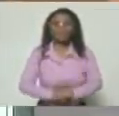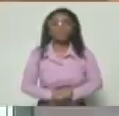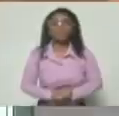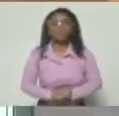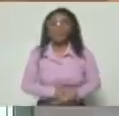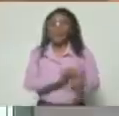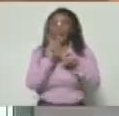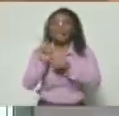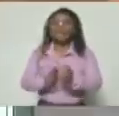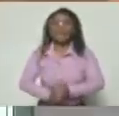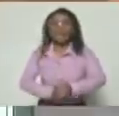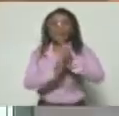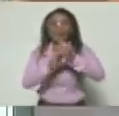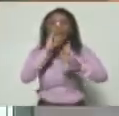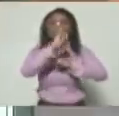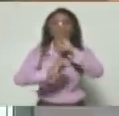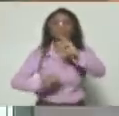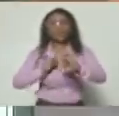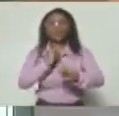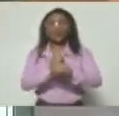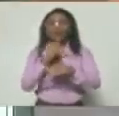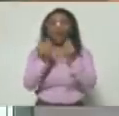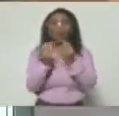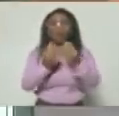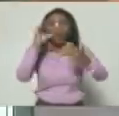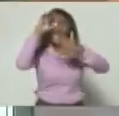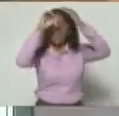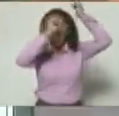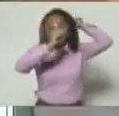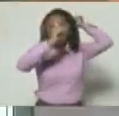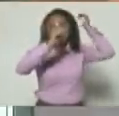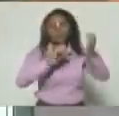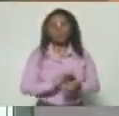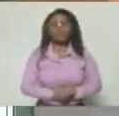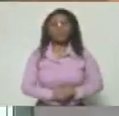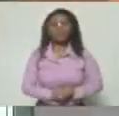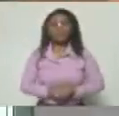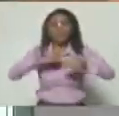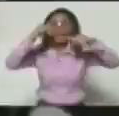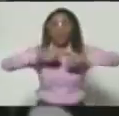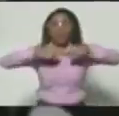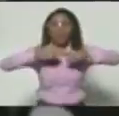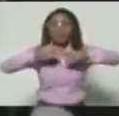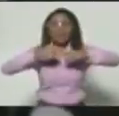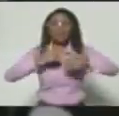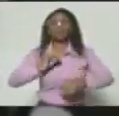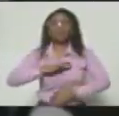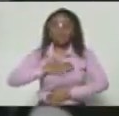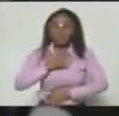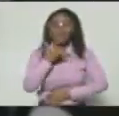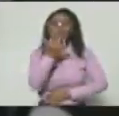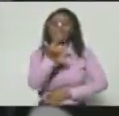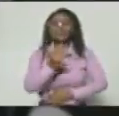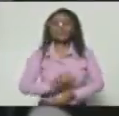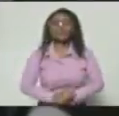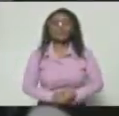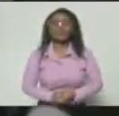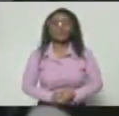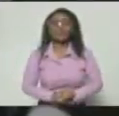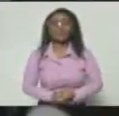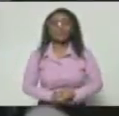en ese liderazgo internacional como canciller, y hoy podemos decir que